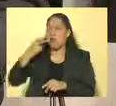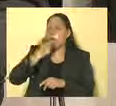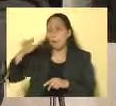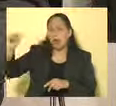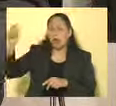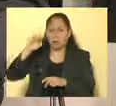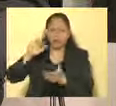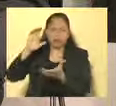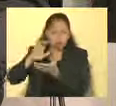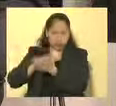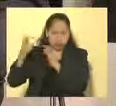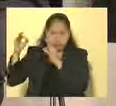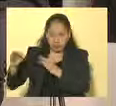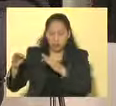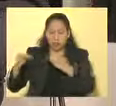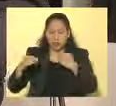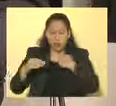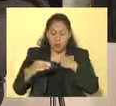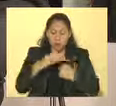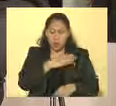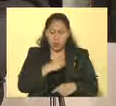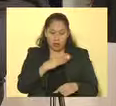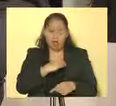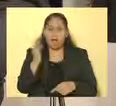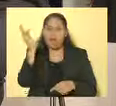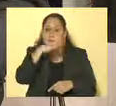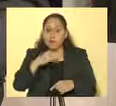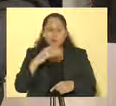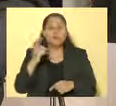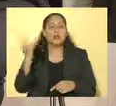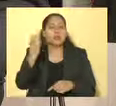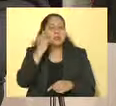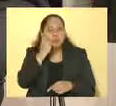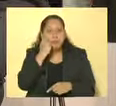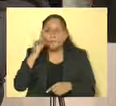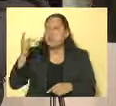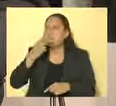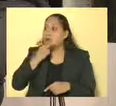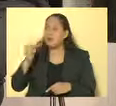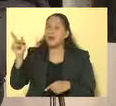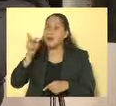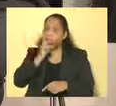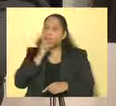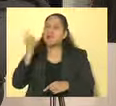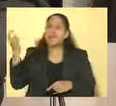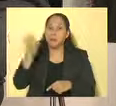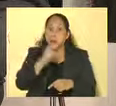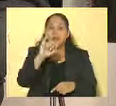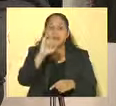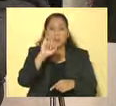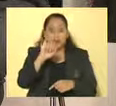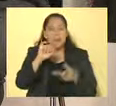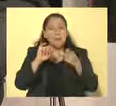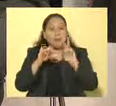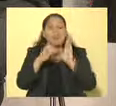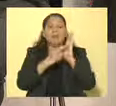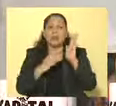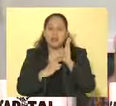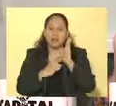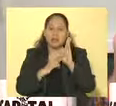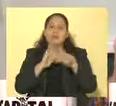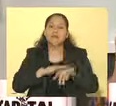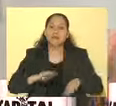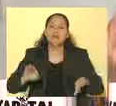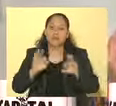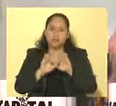un concubino, tú tienes derecho a los alimentos, como lo tocamos ese día. Sin embargo, un requisito indispensable